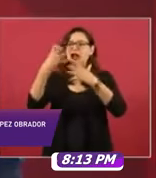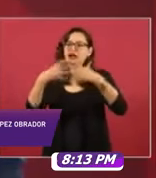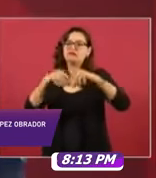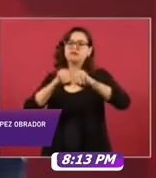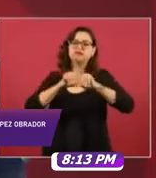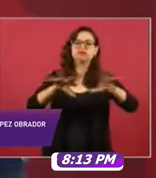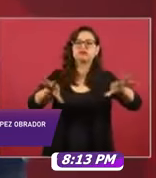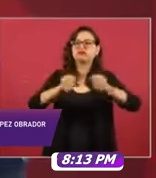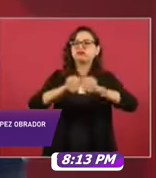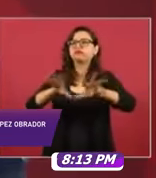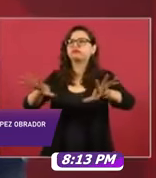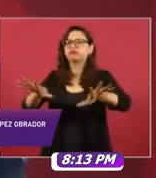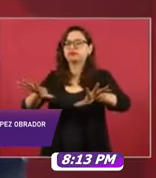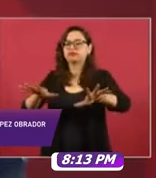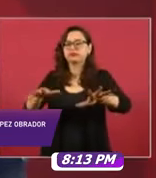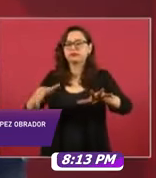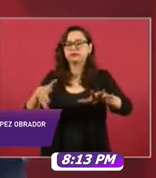de